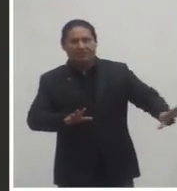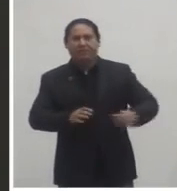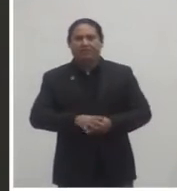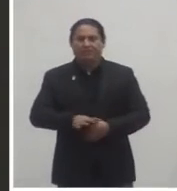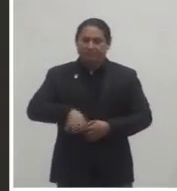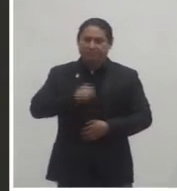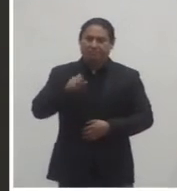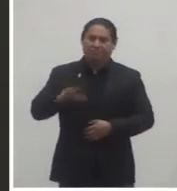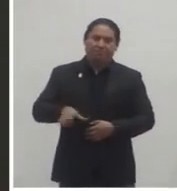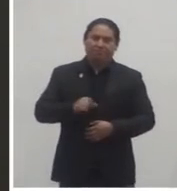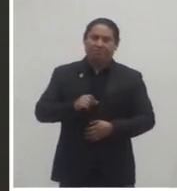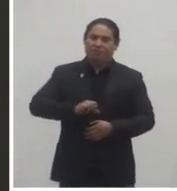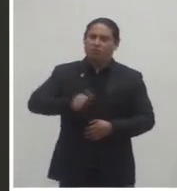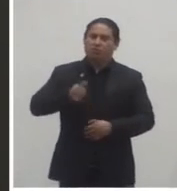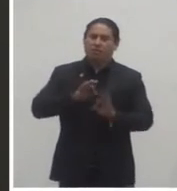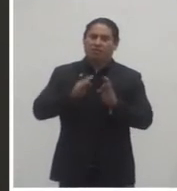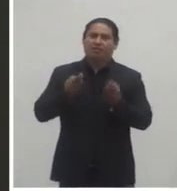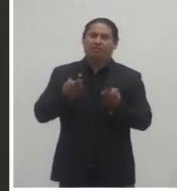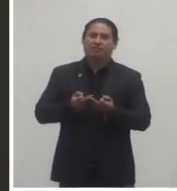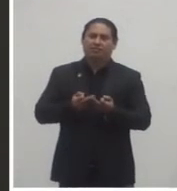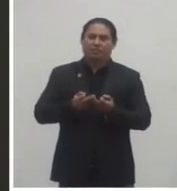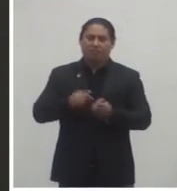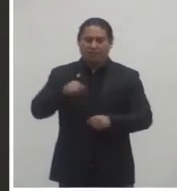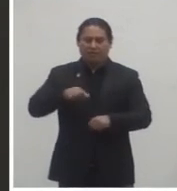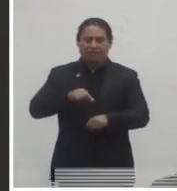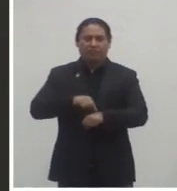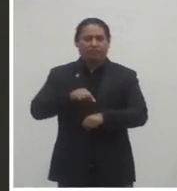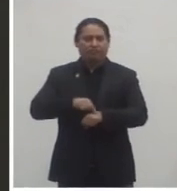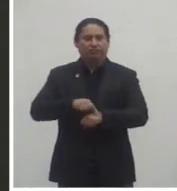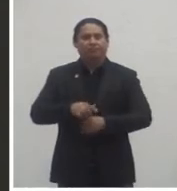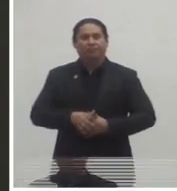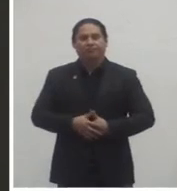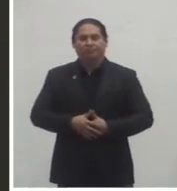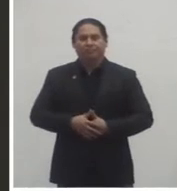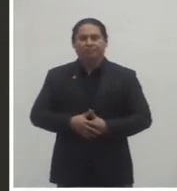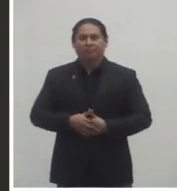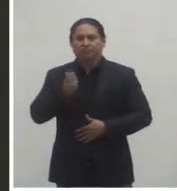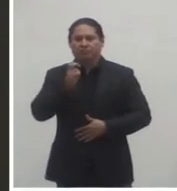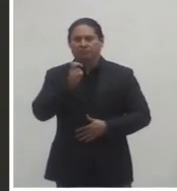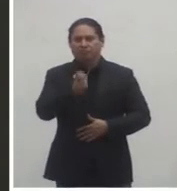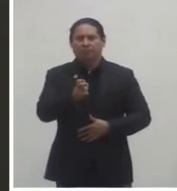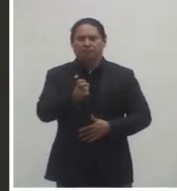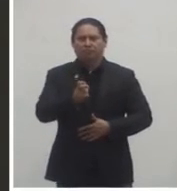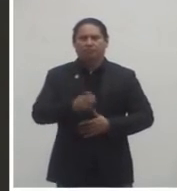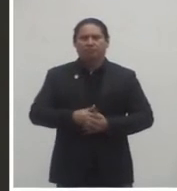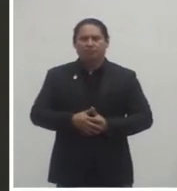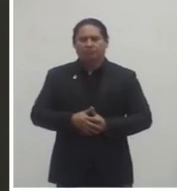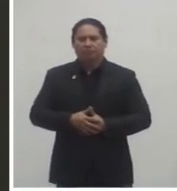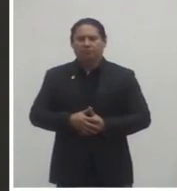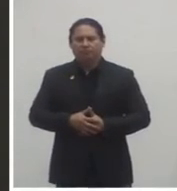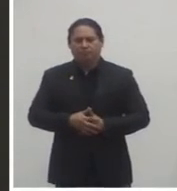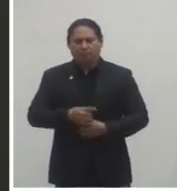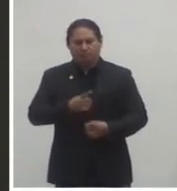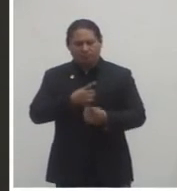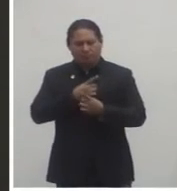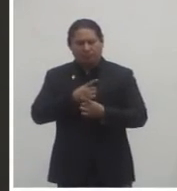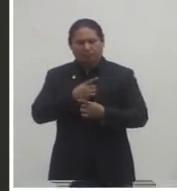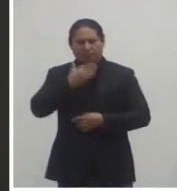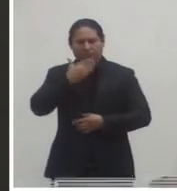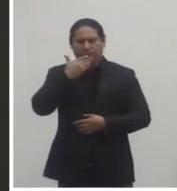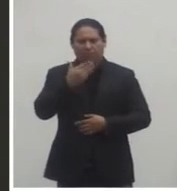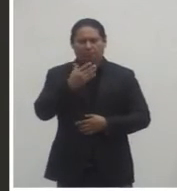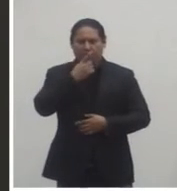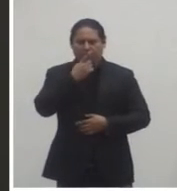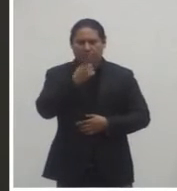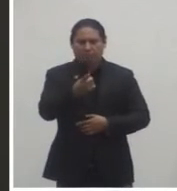resistencia hacia otras formas de la medicina moderna. Por ese motivo, es digno de celebrarse